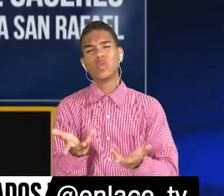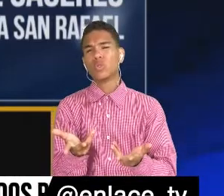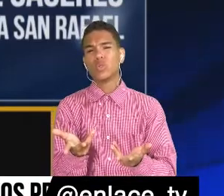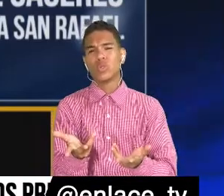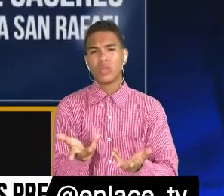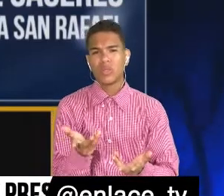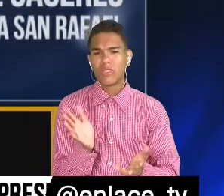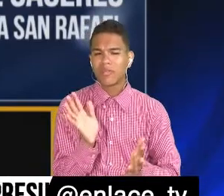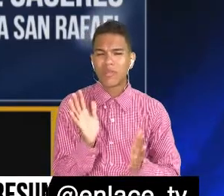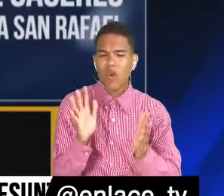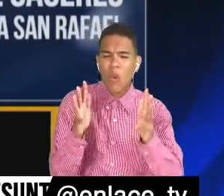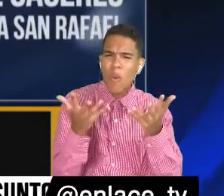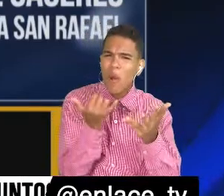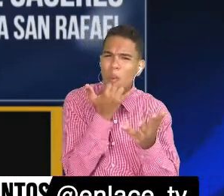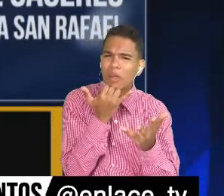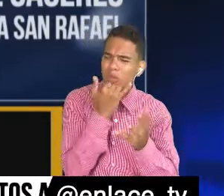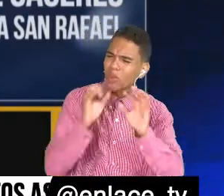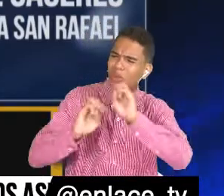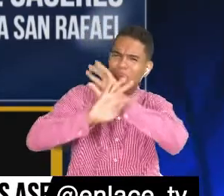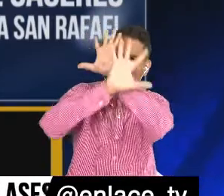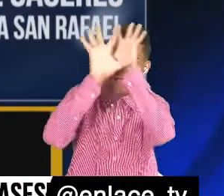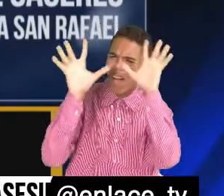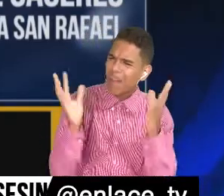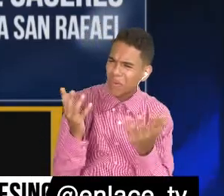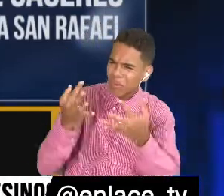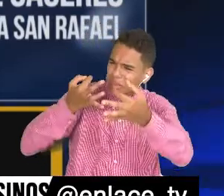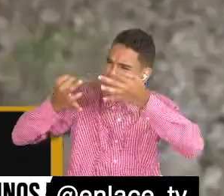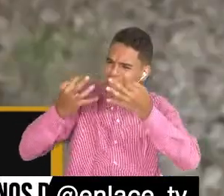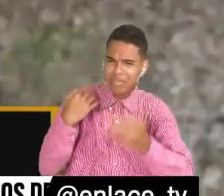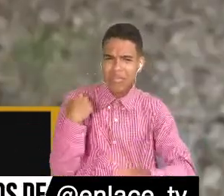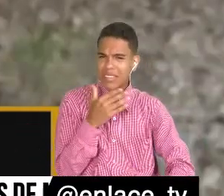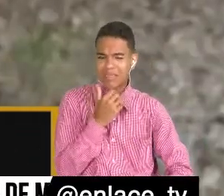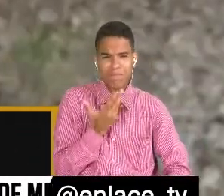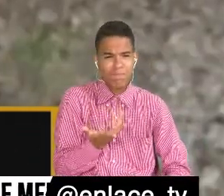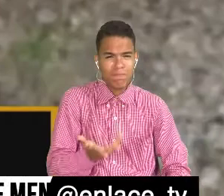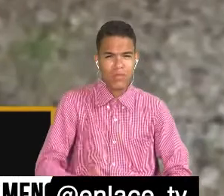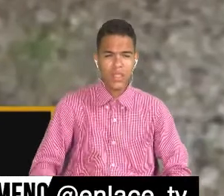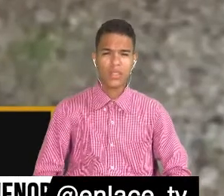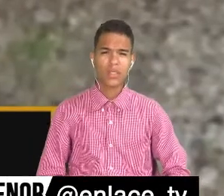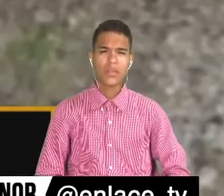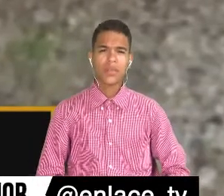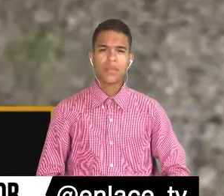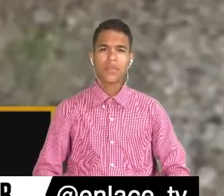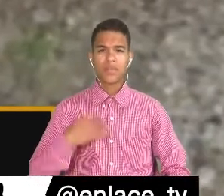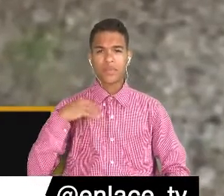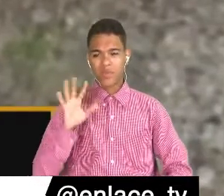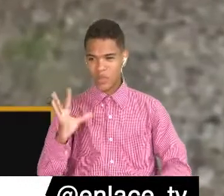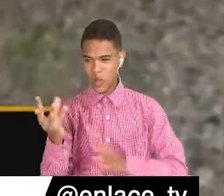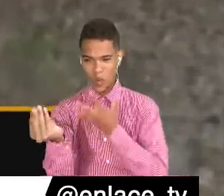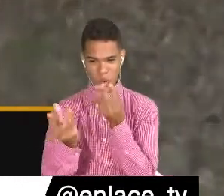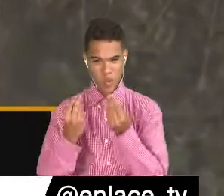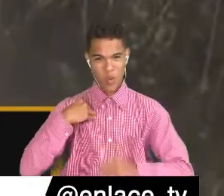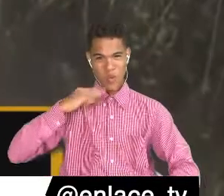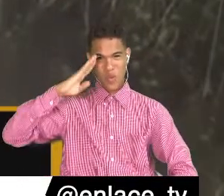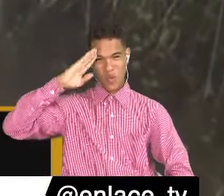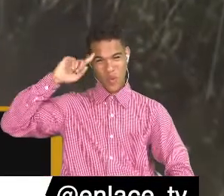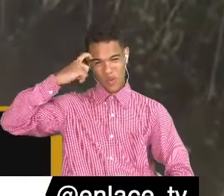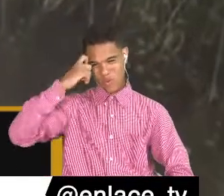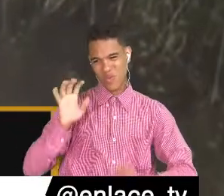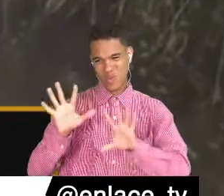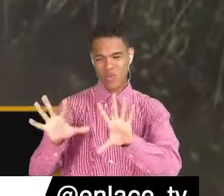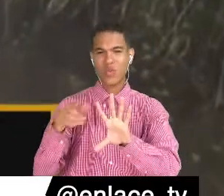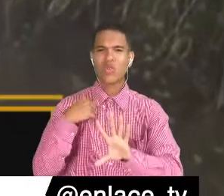inexplicablemente no sabemos cómo se han acercado hasta estos sitios. Las autoridades investigan cómo llegó ese menor de